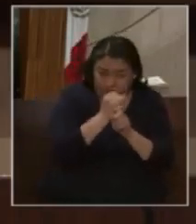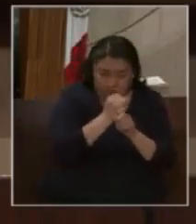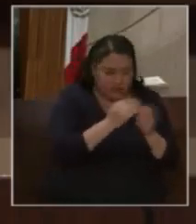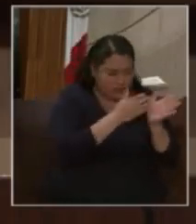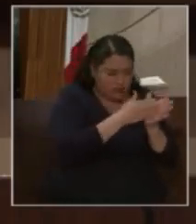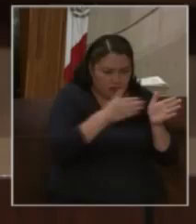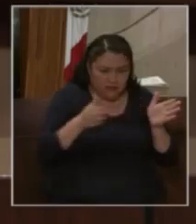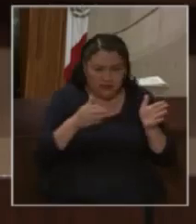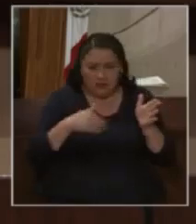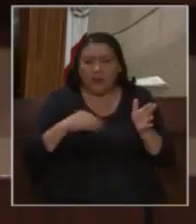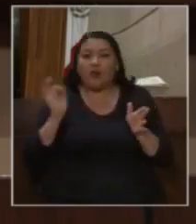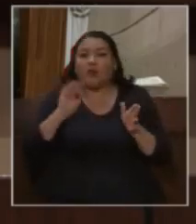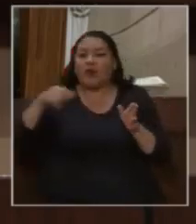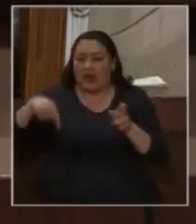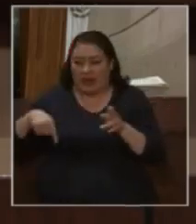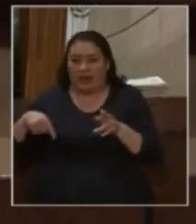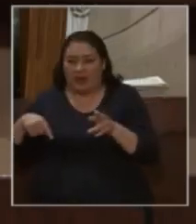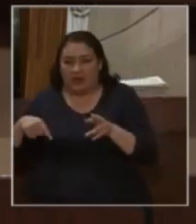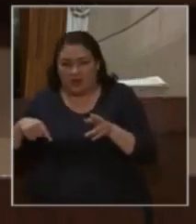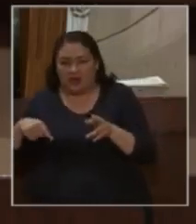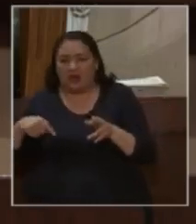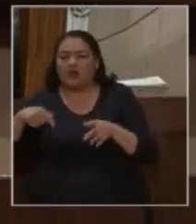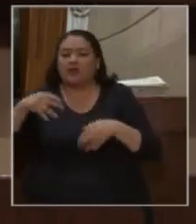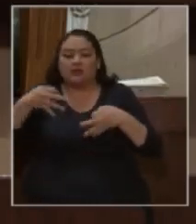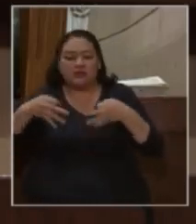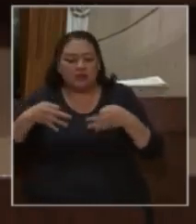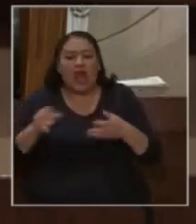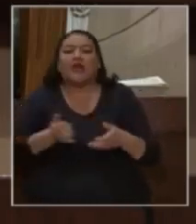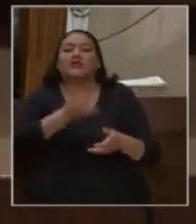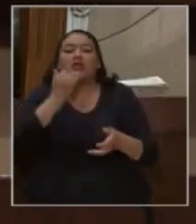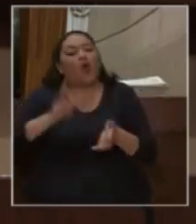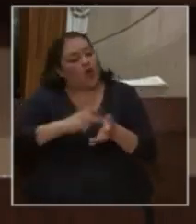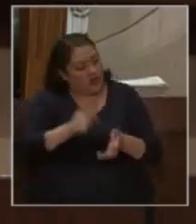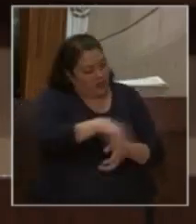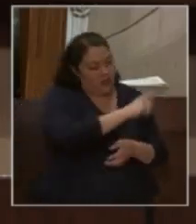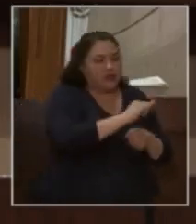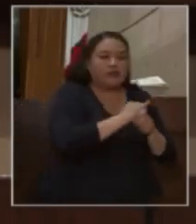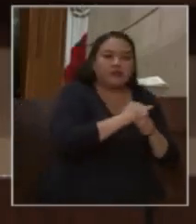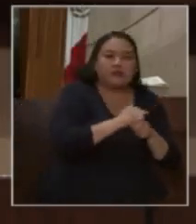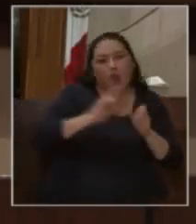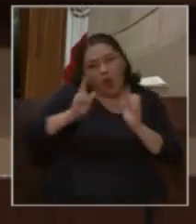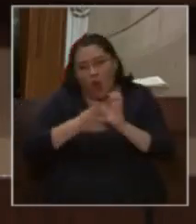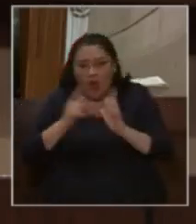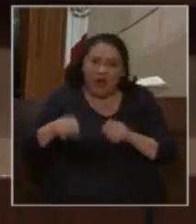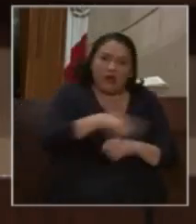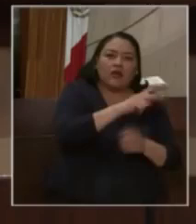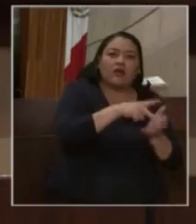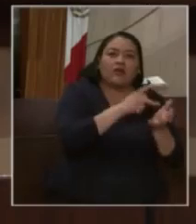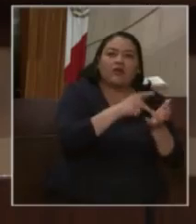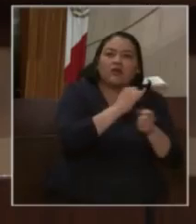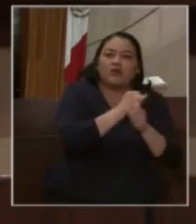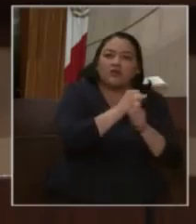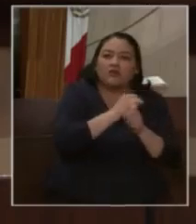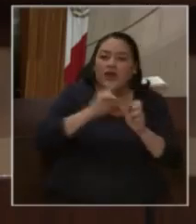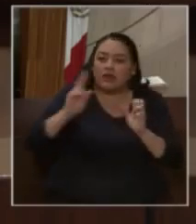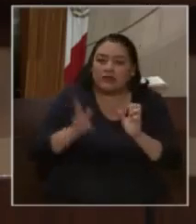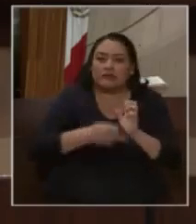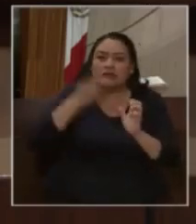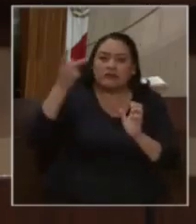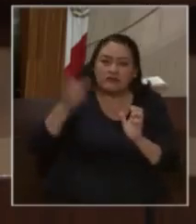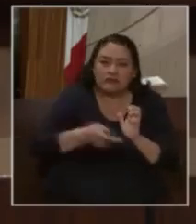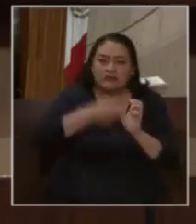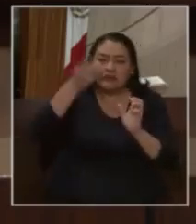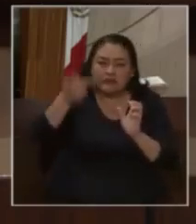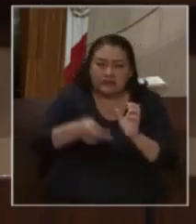pudiera ser revocado en incontables números de ocasiones para su reposición, renovando una y otra vez